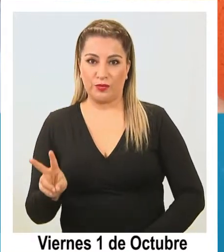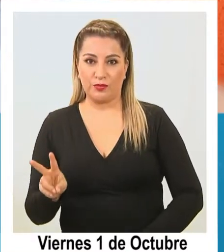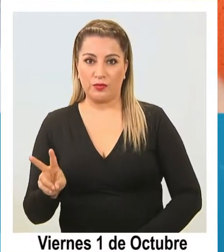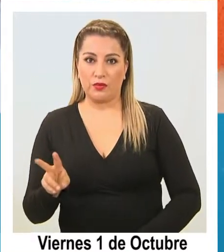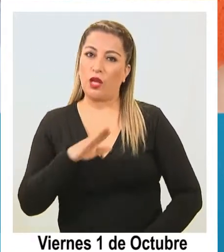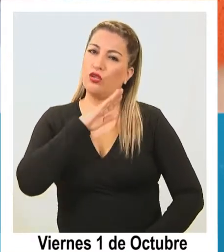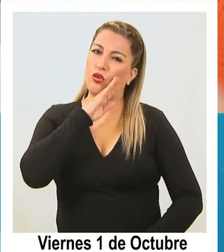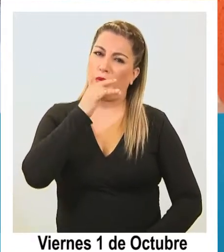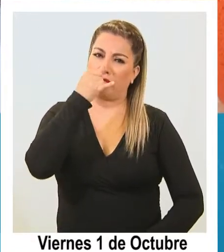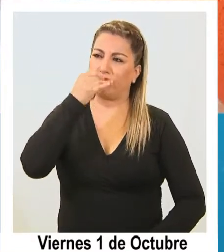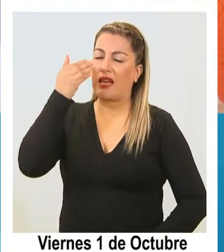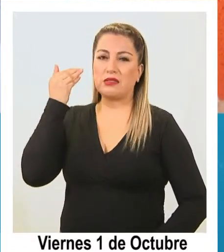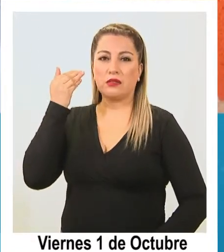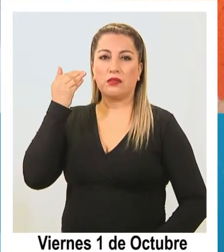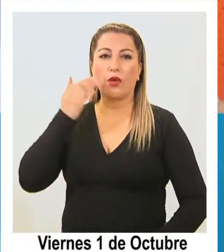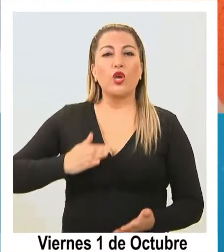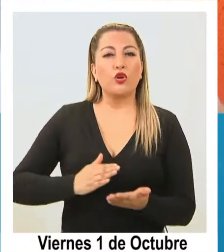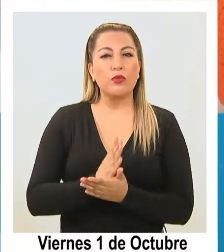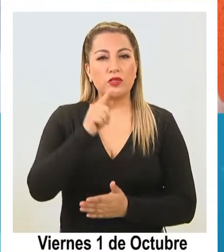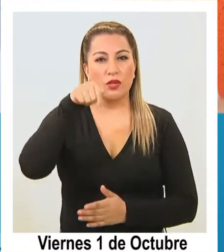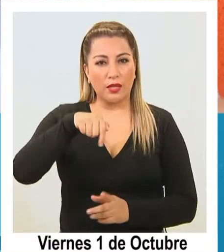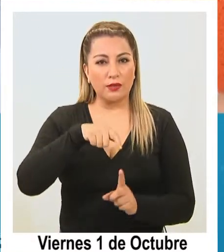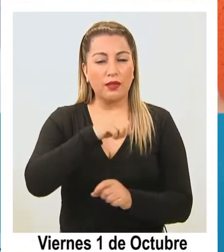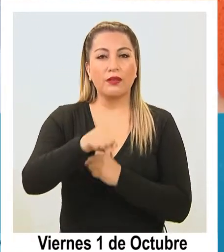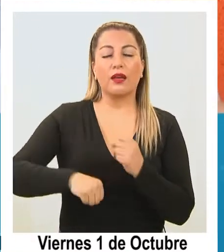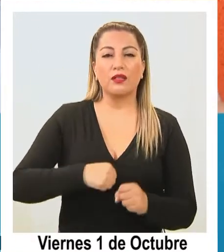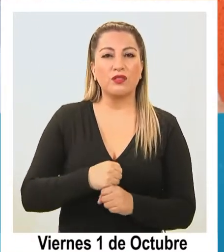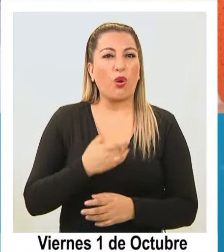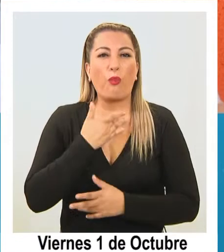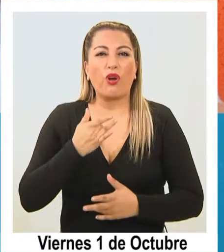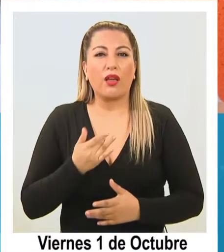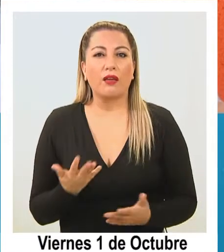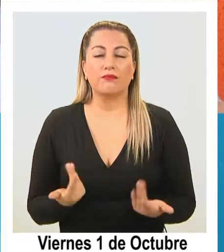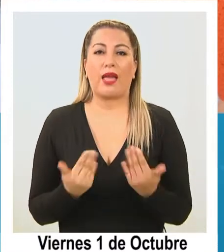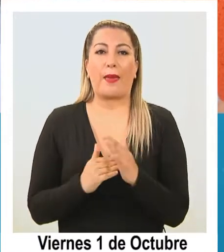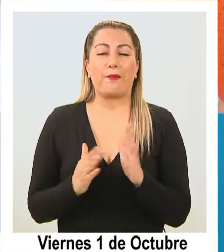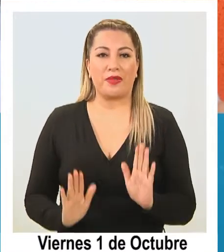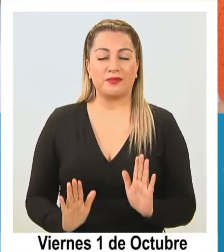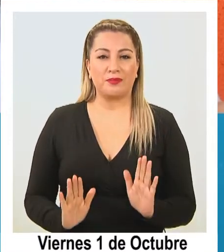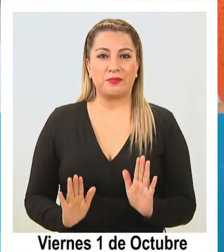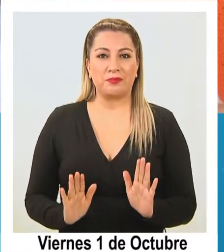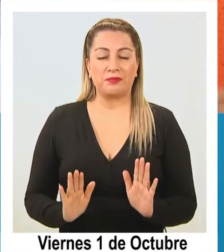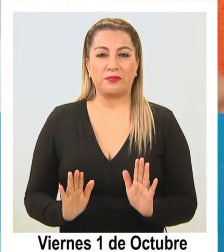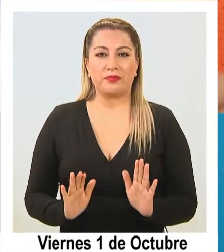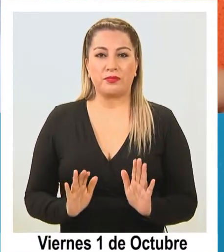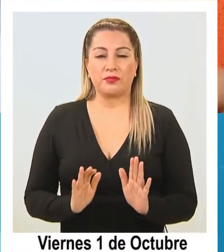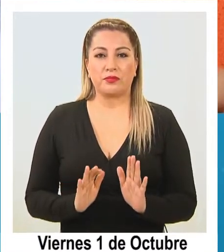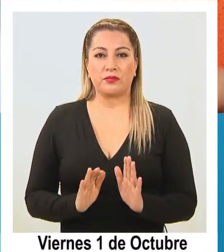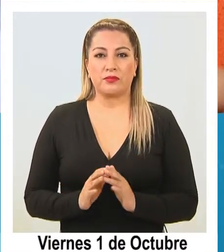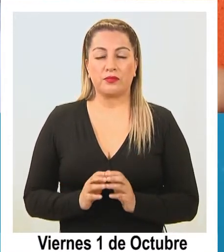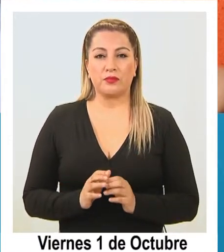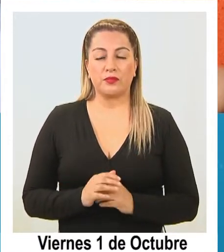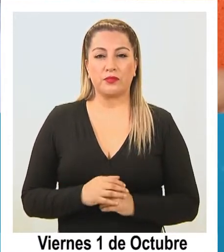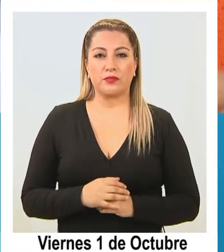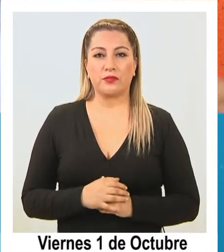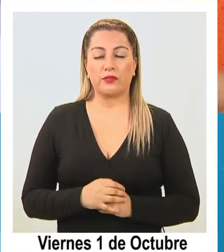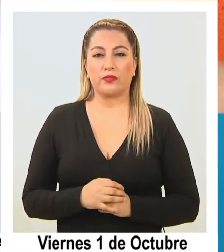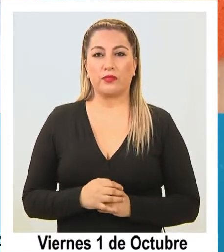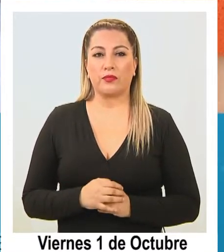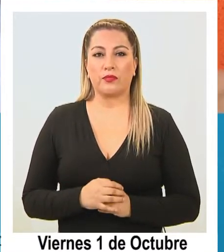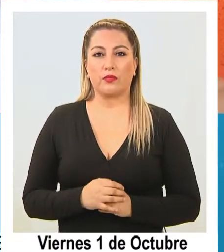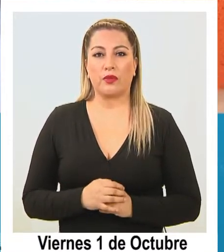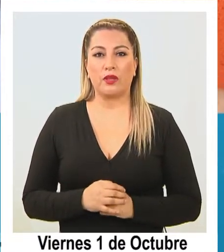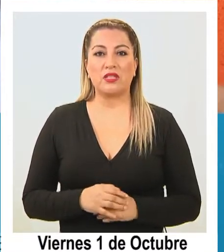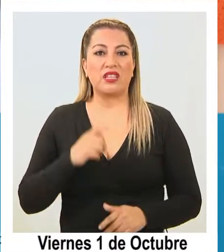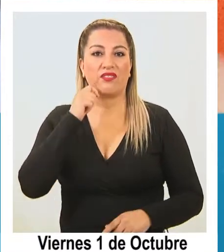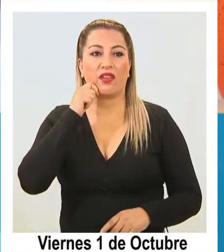ella desde hace mucho tiempo, por lo menos desde inicios de este año. Entonces, ¿por qué se esperó a que ocurriera un poco este desalojo